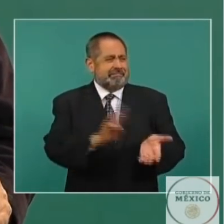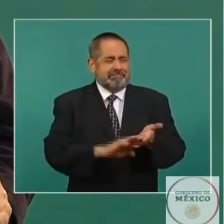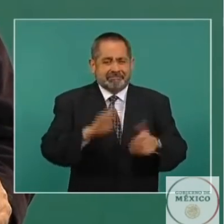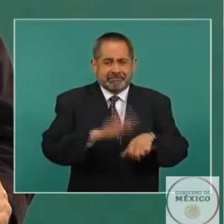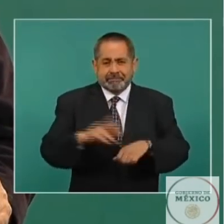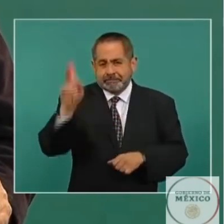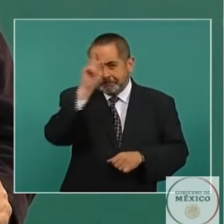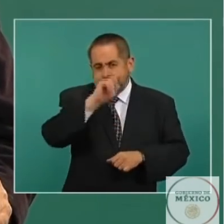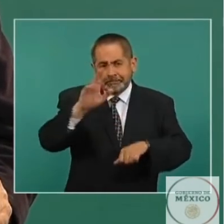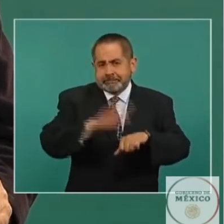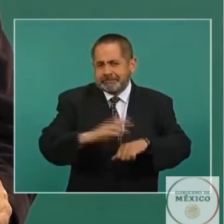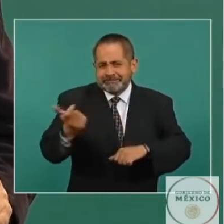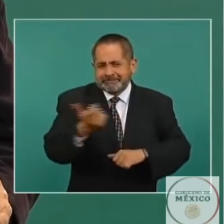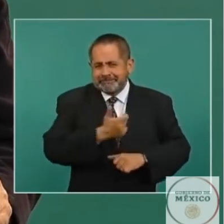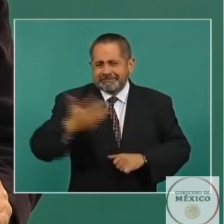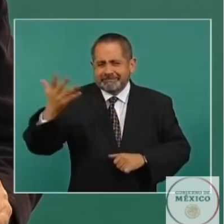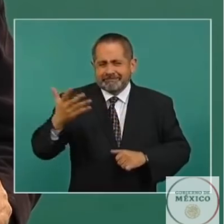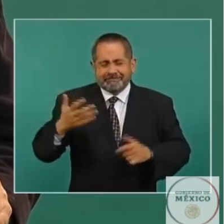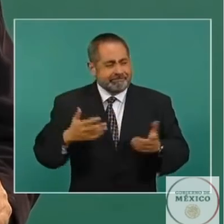En Estados Unidos